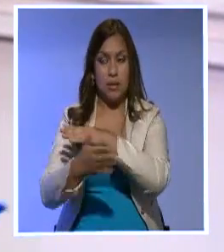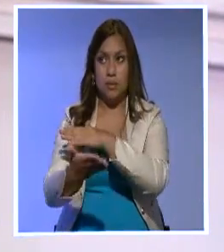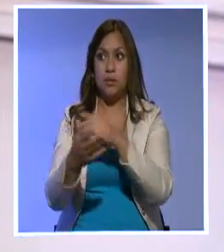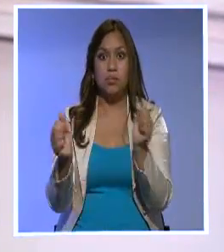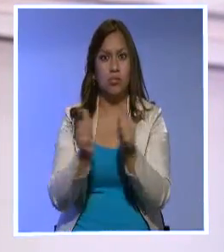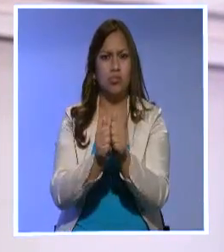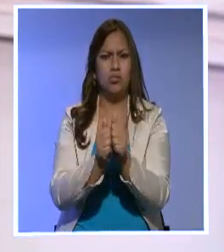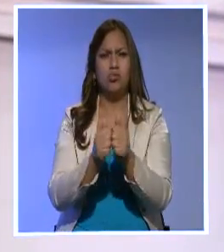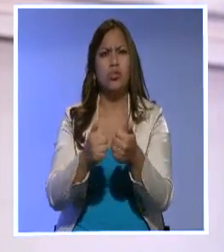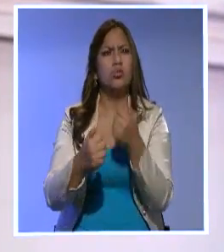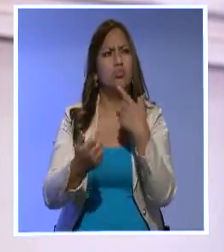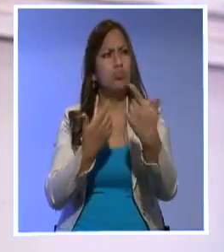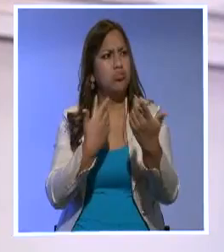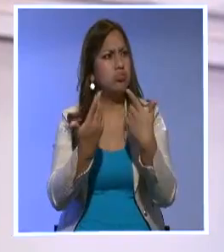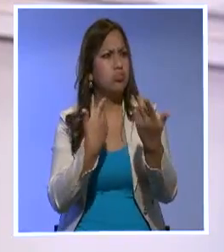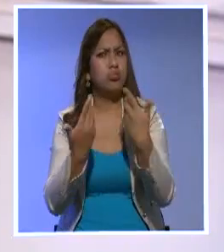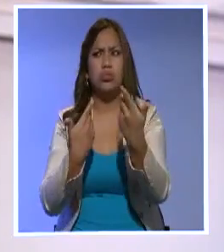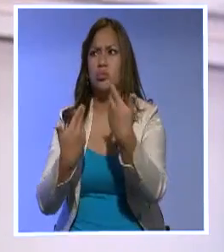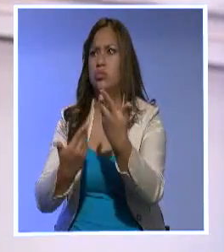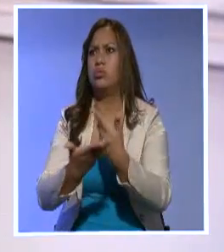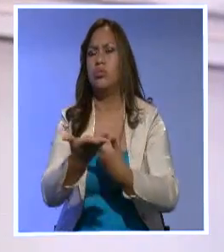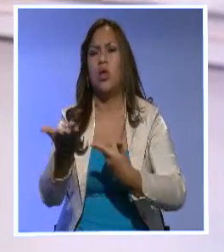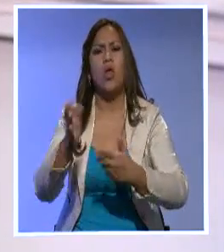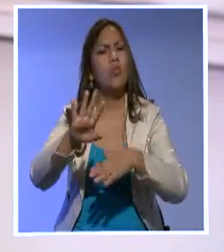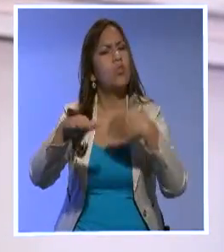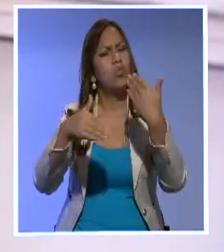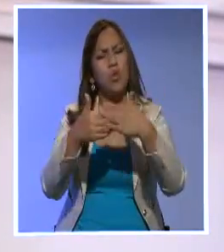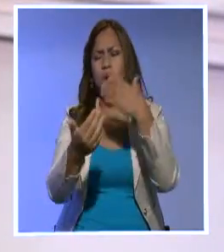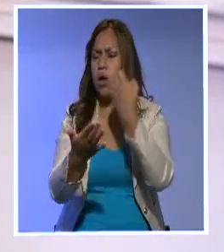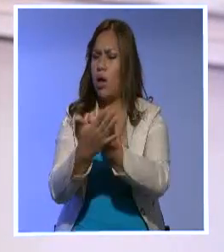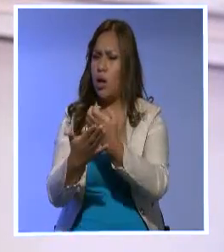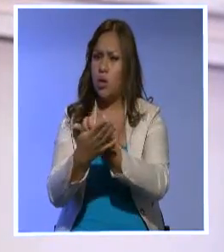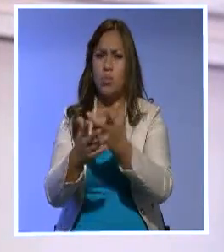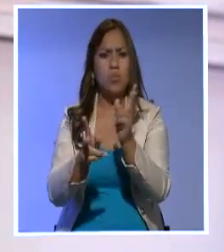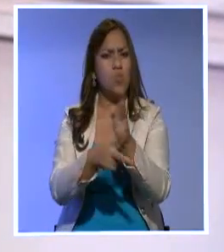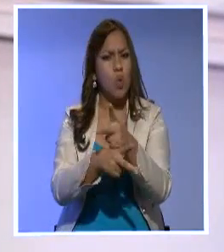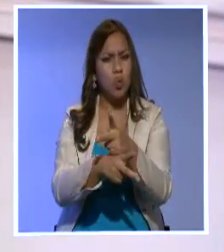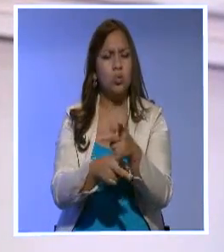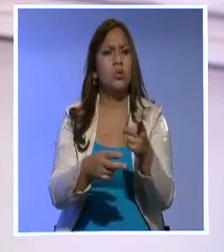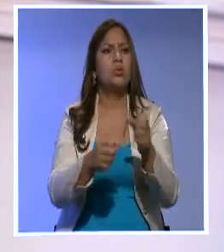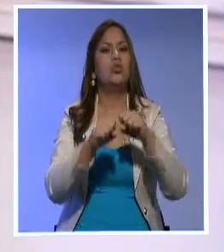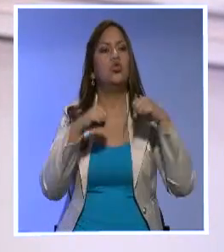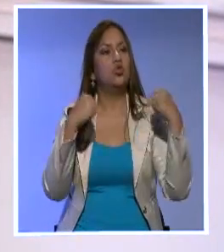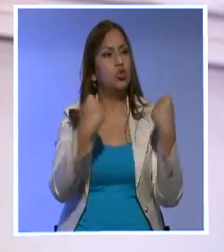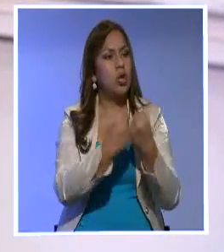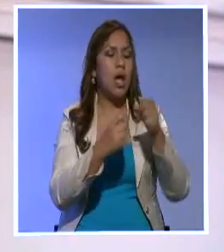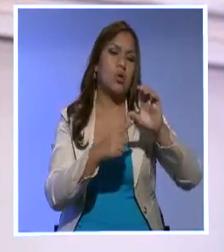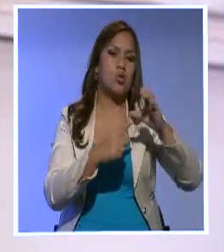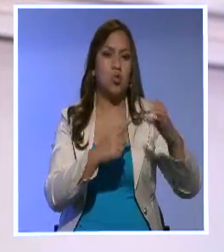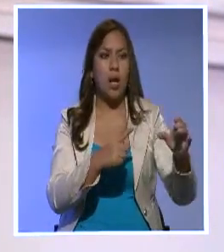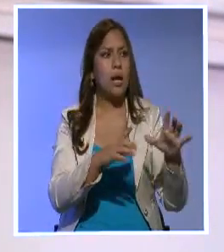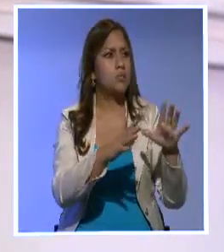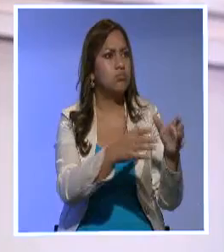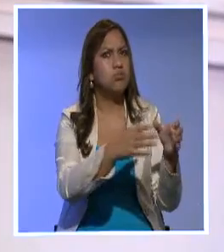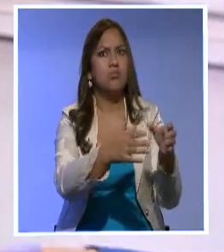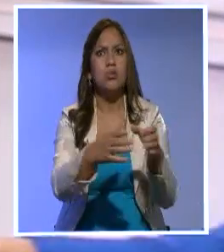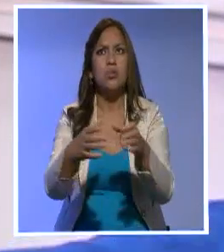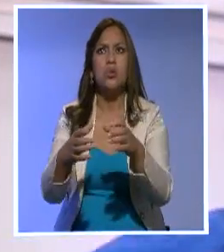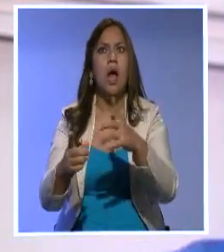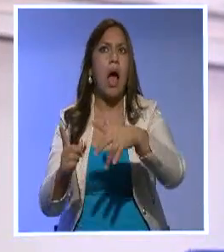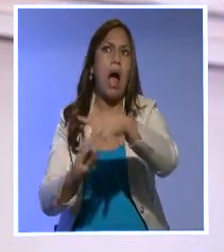nacional una serie de diálogos con todos los sectores económicos productivos sociales culturales ambientales